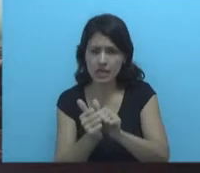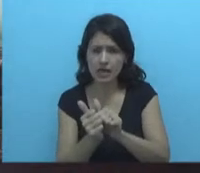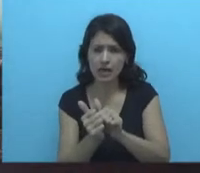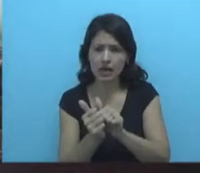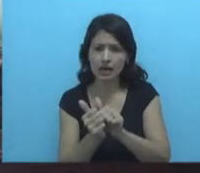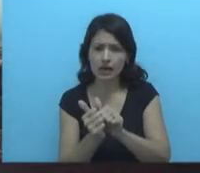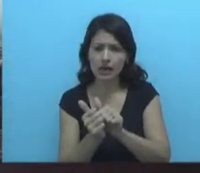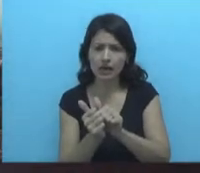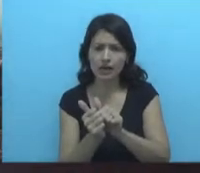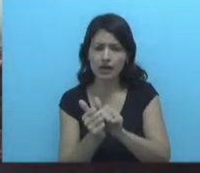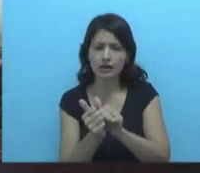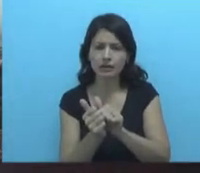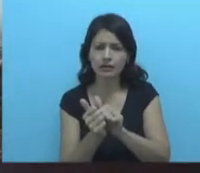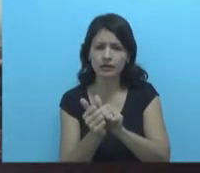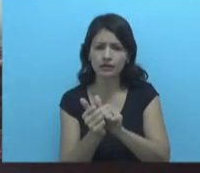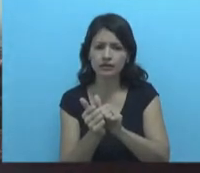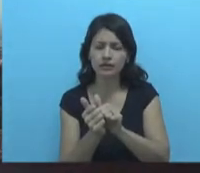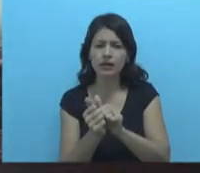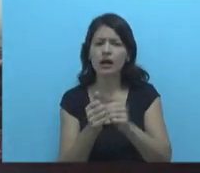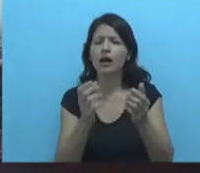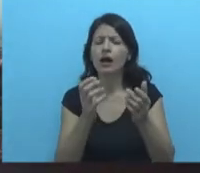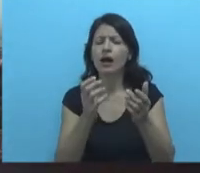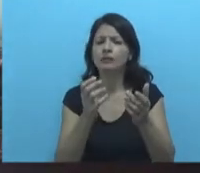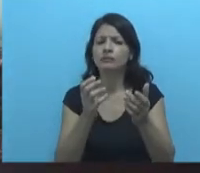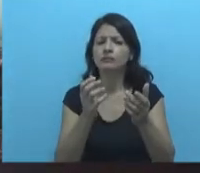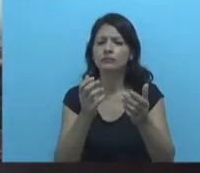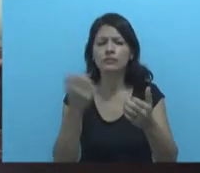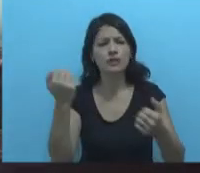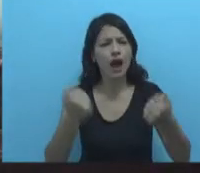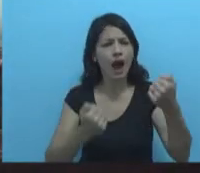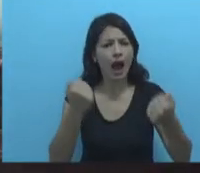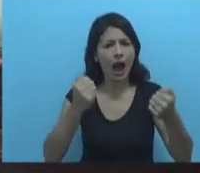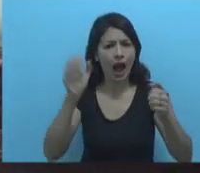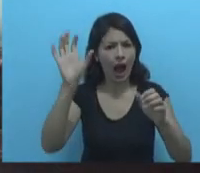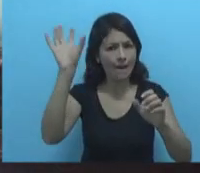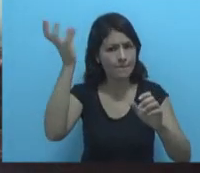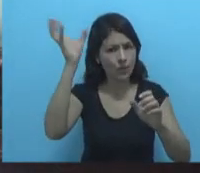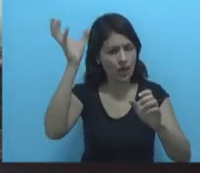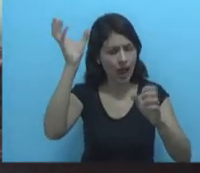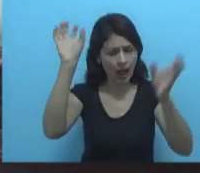243/21, cuántas unidades de traslados y alta complejidad